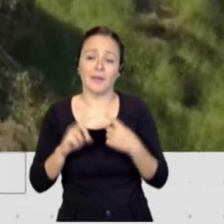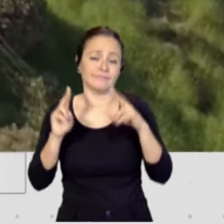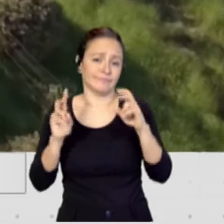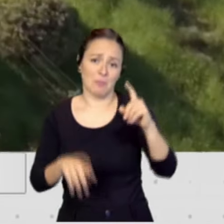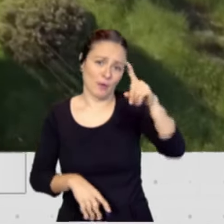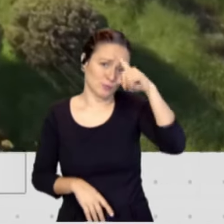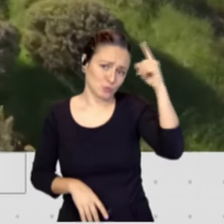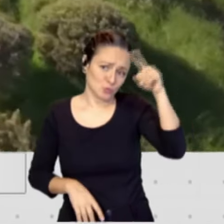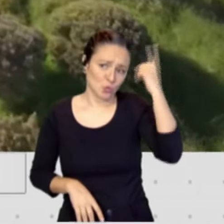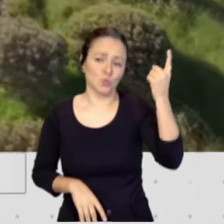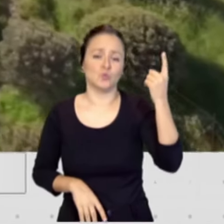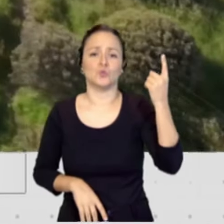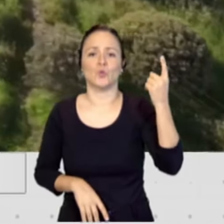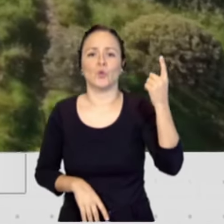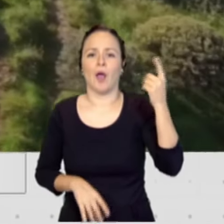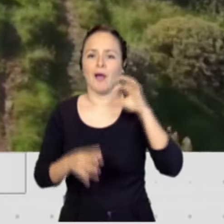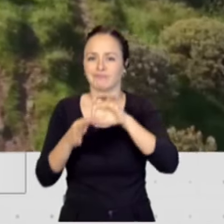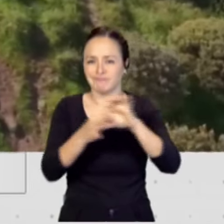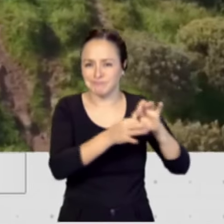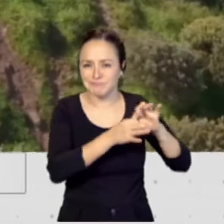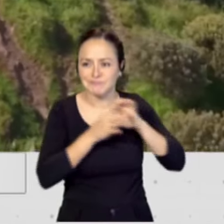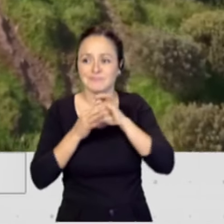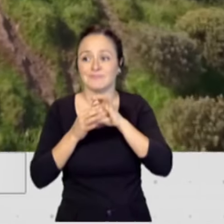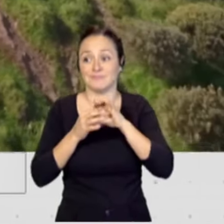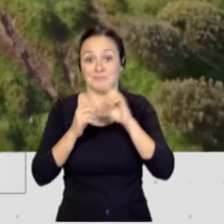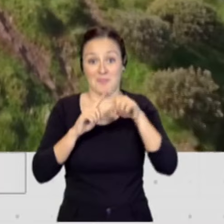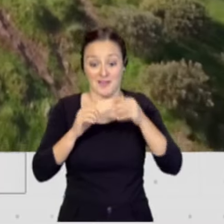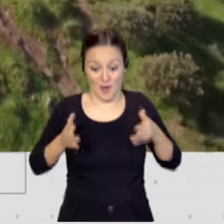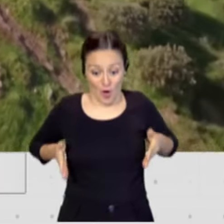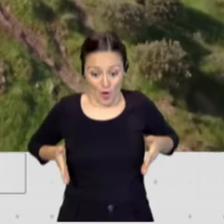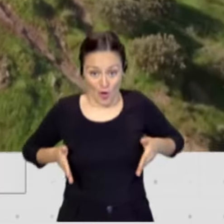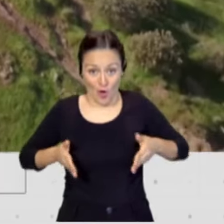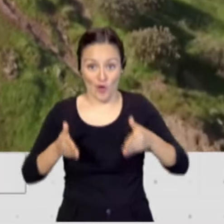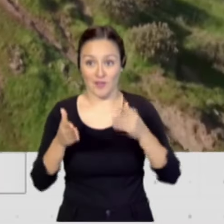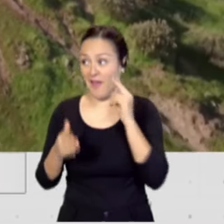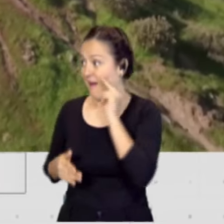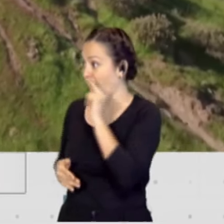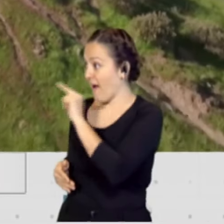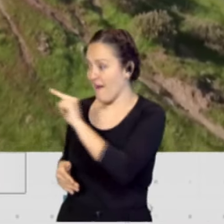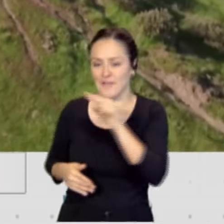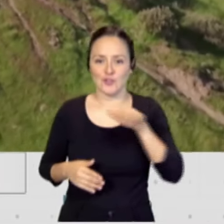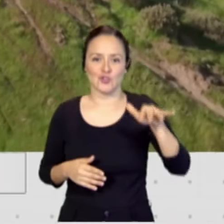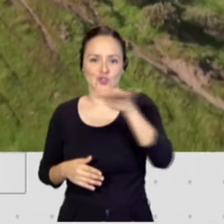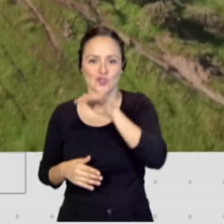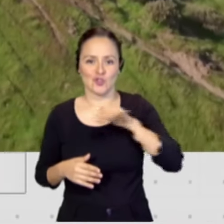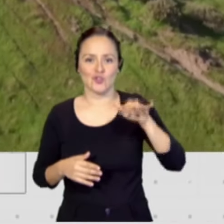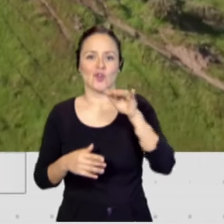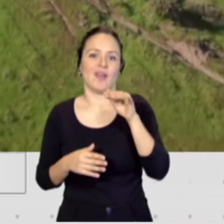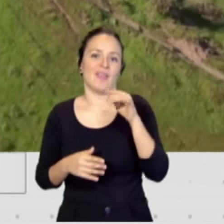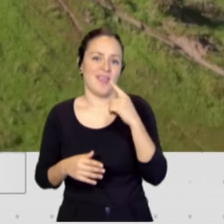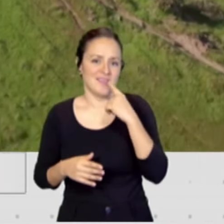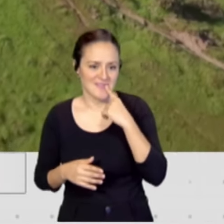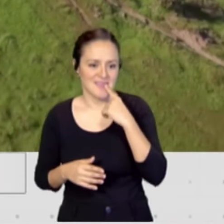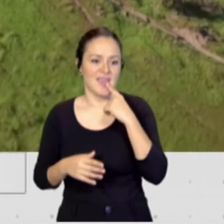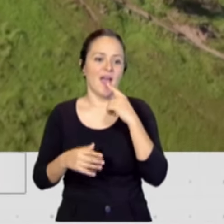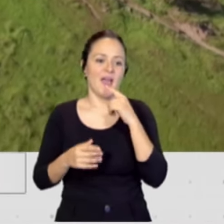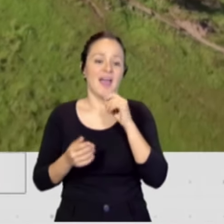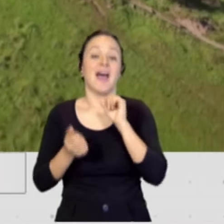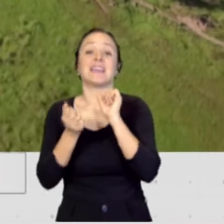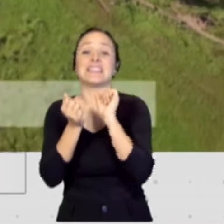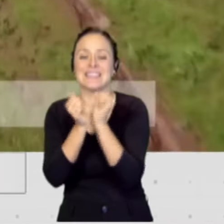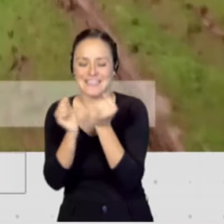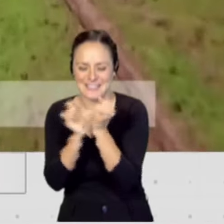y con saber llevar la los cortijos de queseros de nuestro municipi los tijos que seros de guía a toda la la